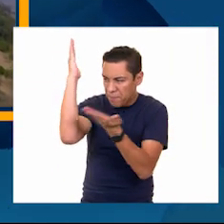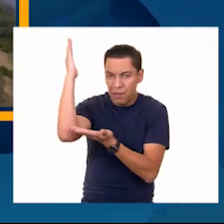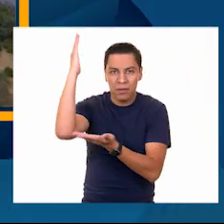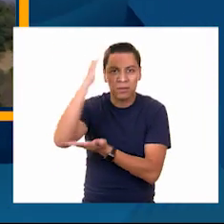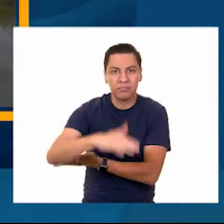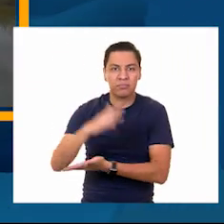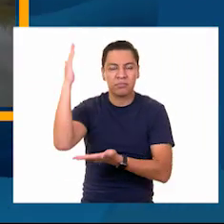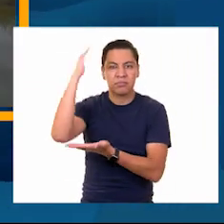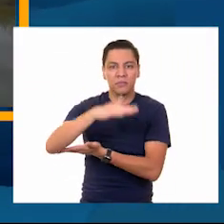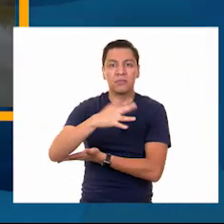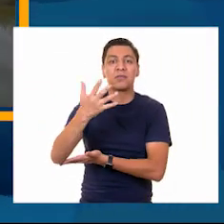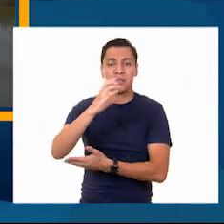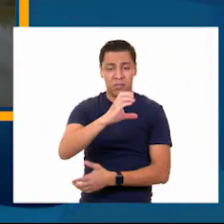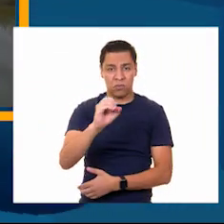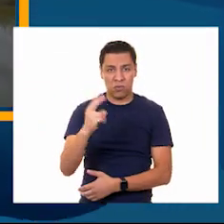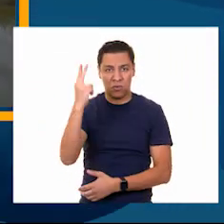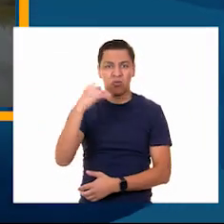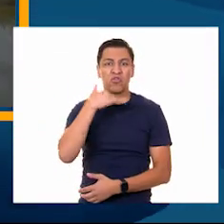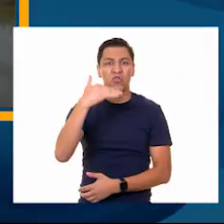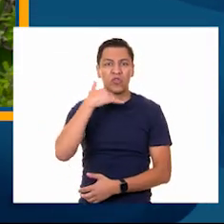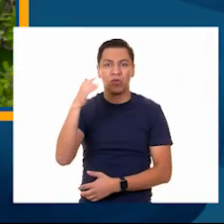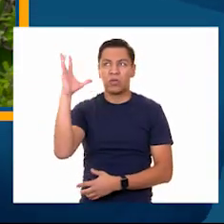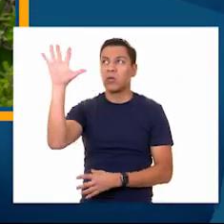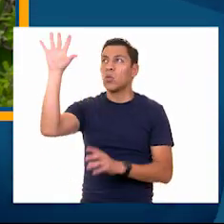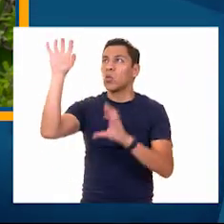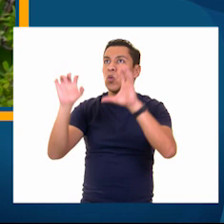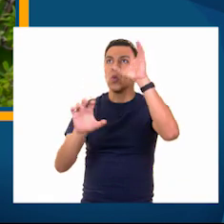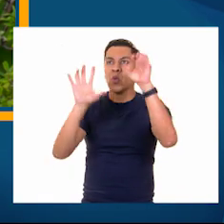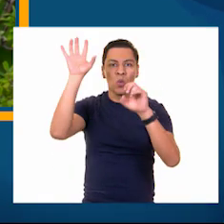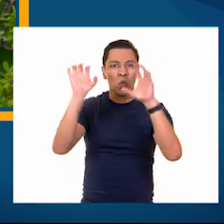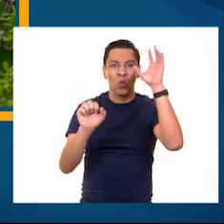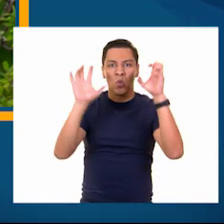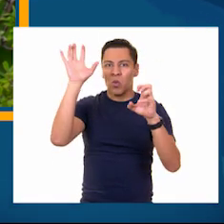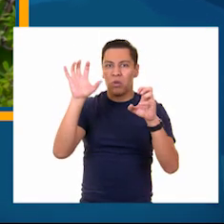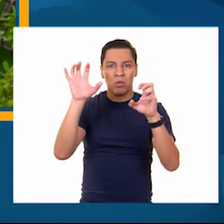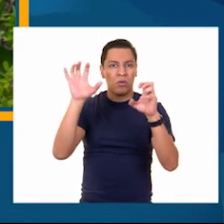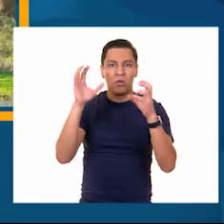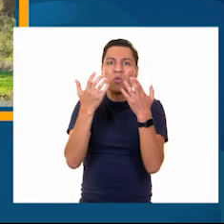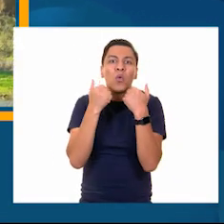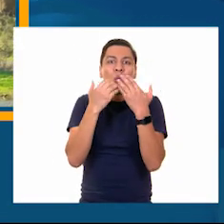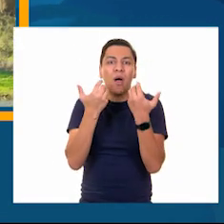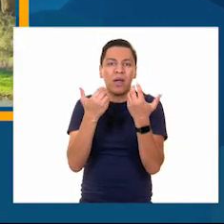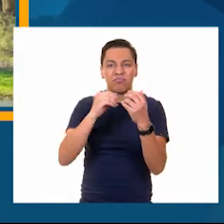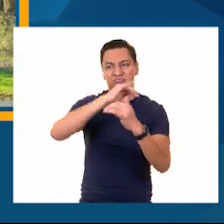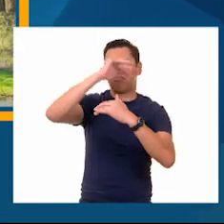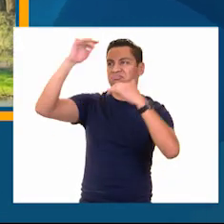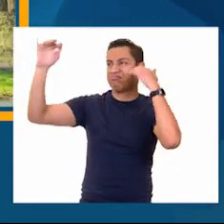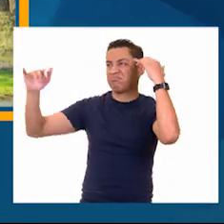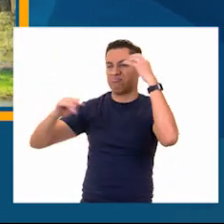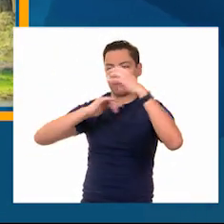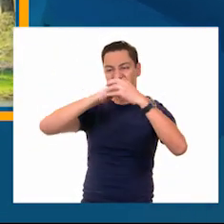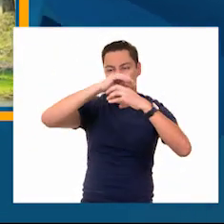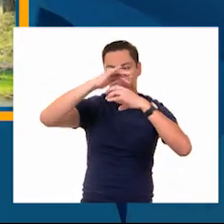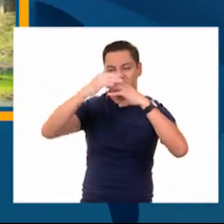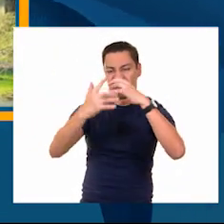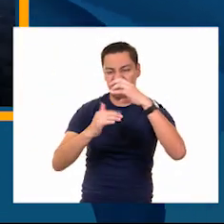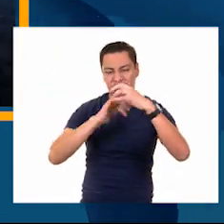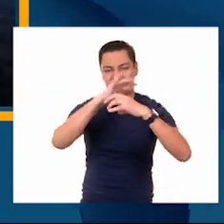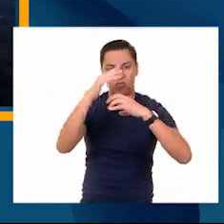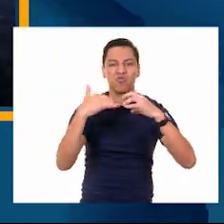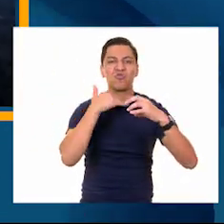en el subsuelo, o la pérdida de hábitats, lo que obliga a ciertas especies a migrar a otros